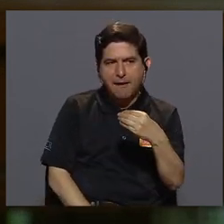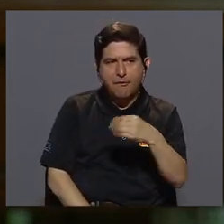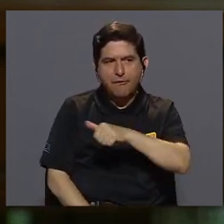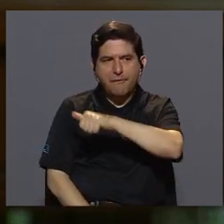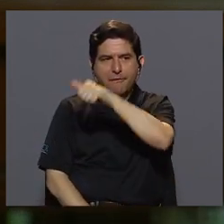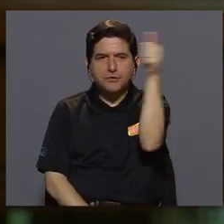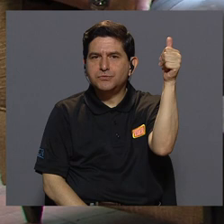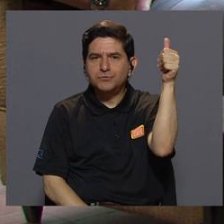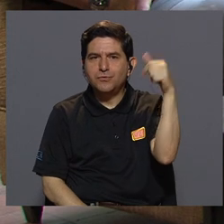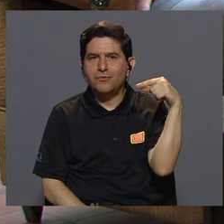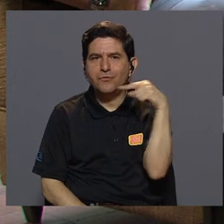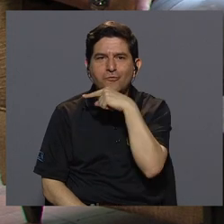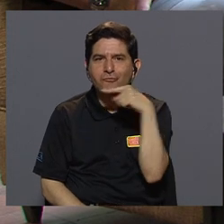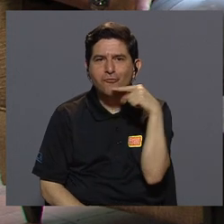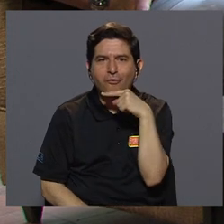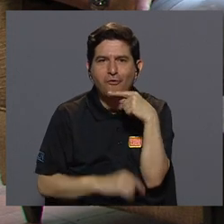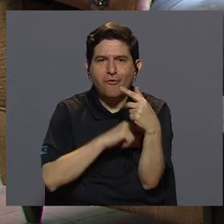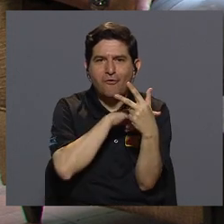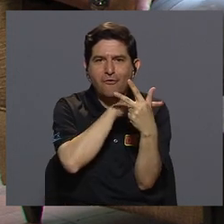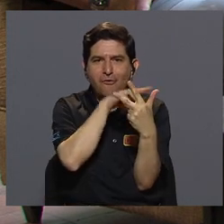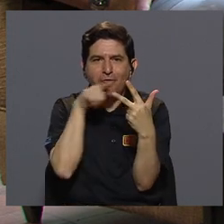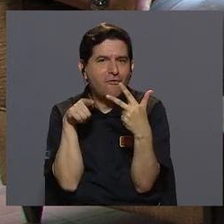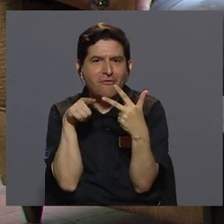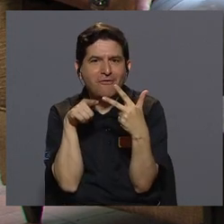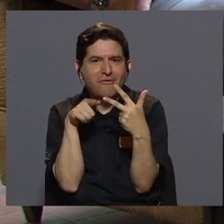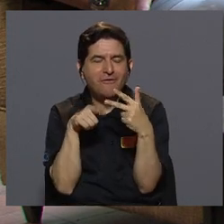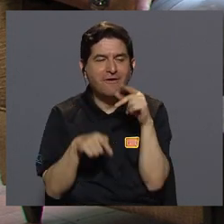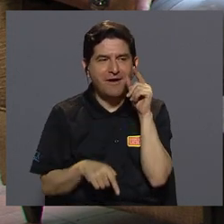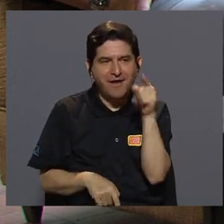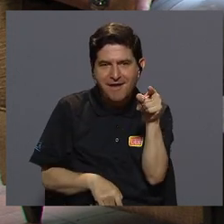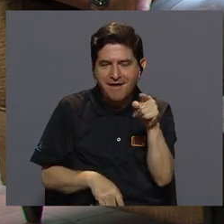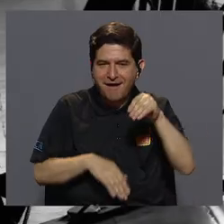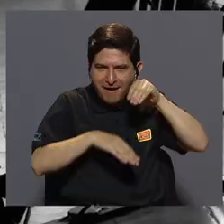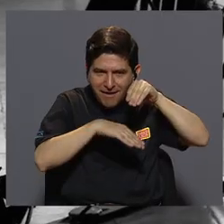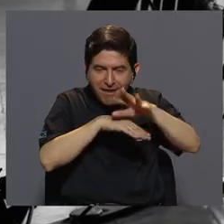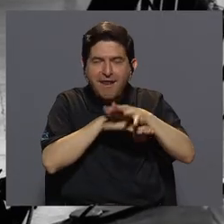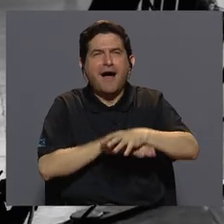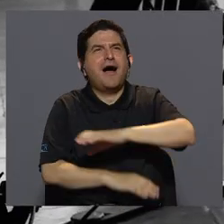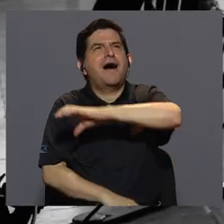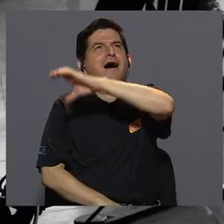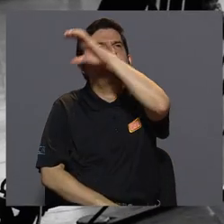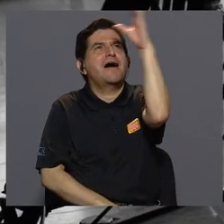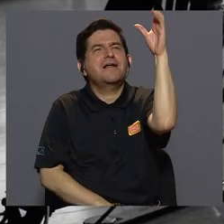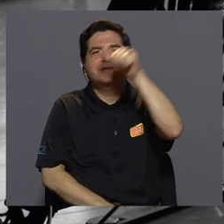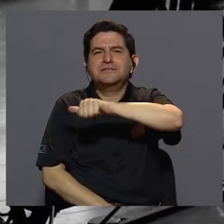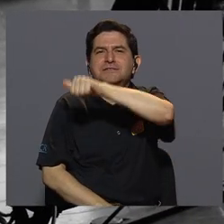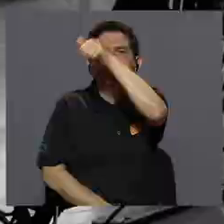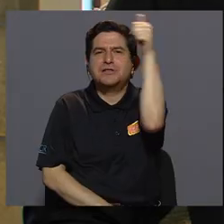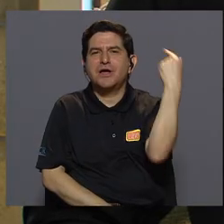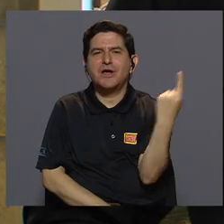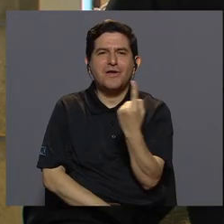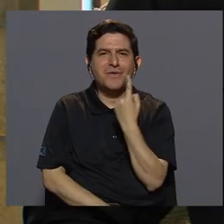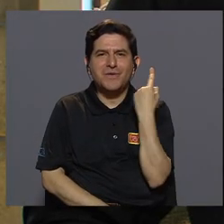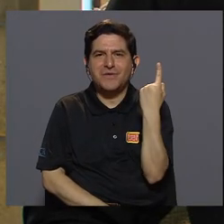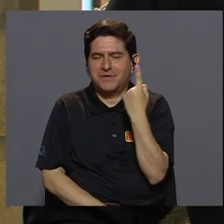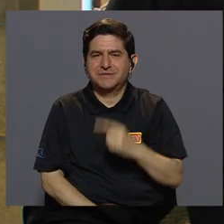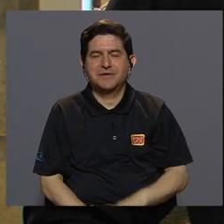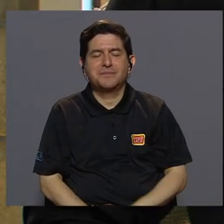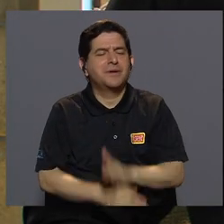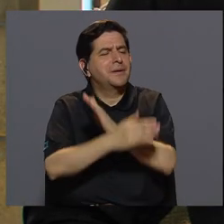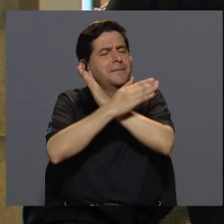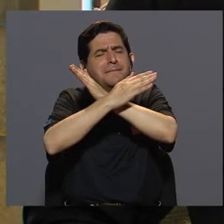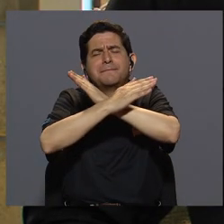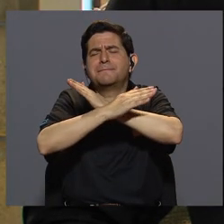azul y rojo. Entonces, él se inspiró en que el cielo azul que veía siempre,